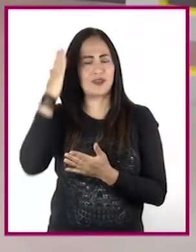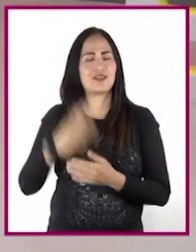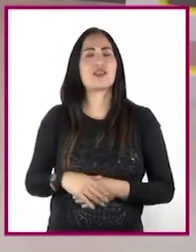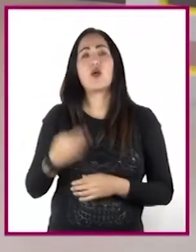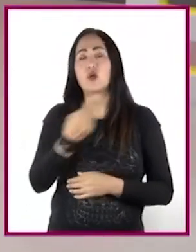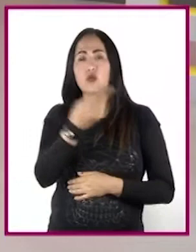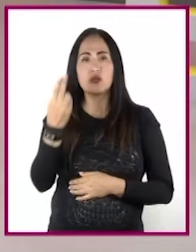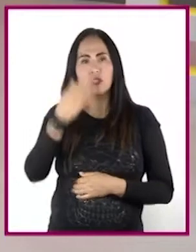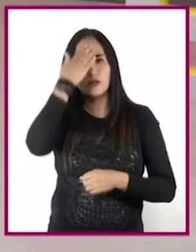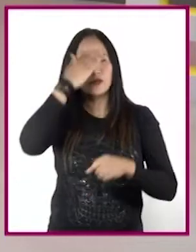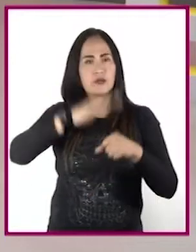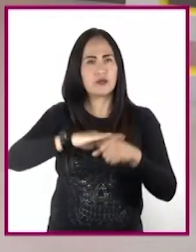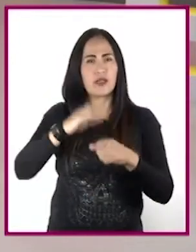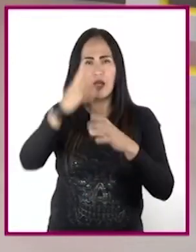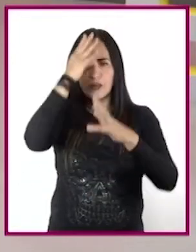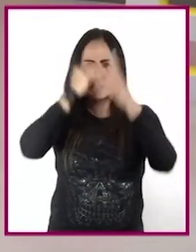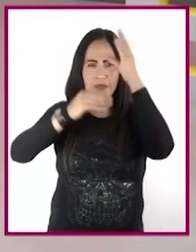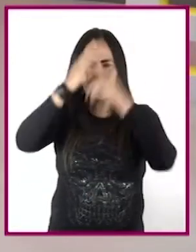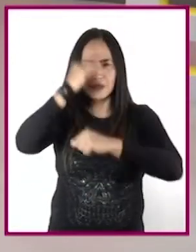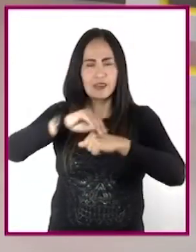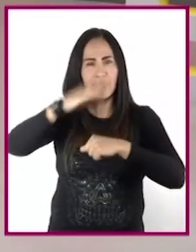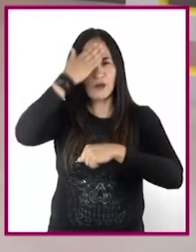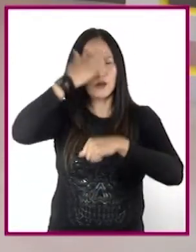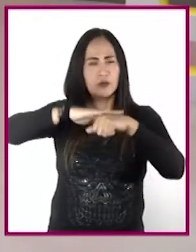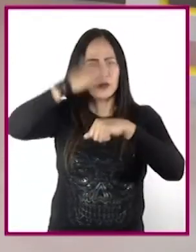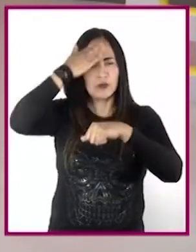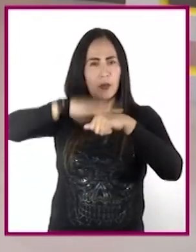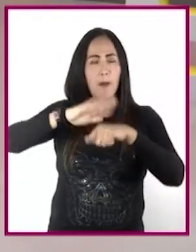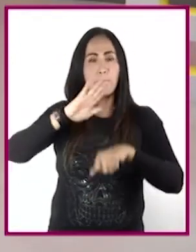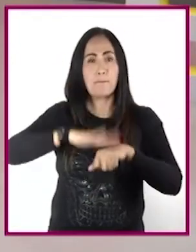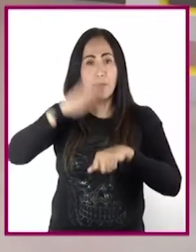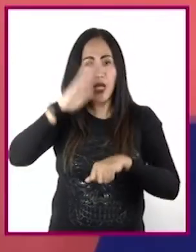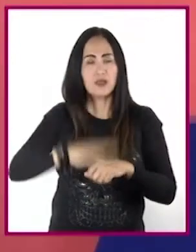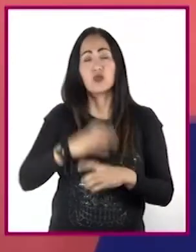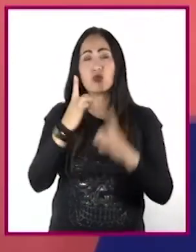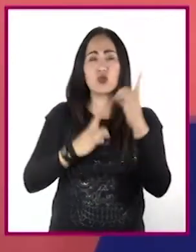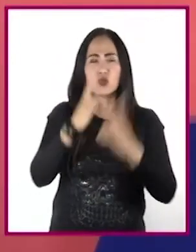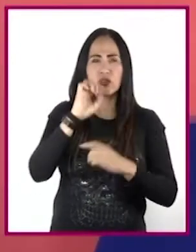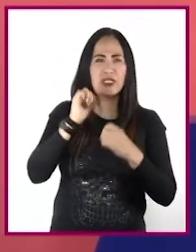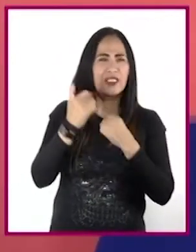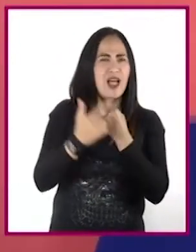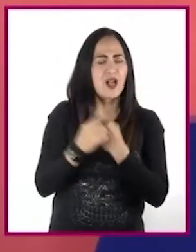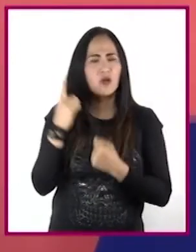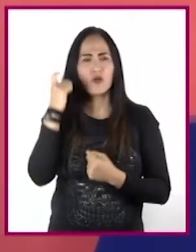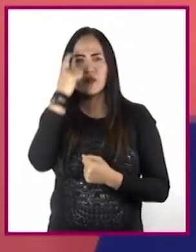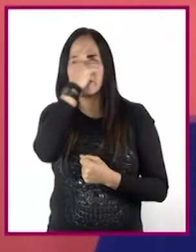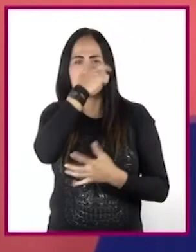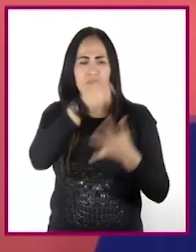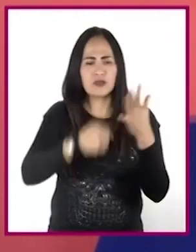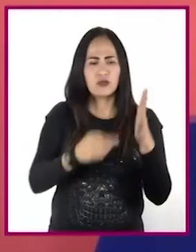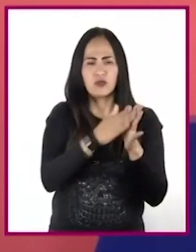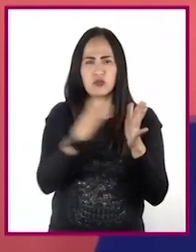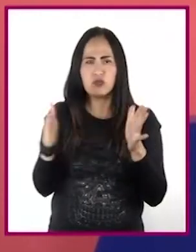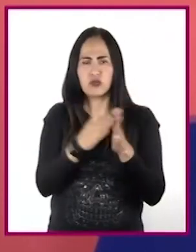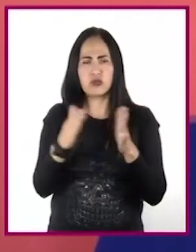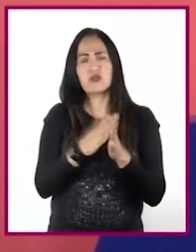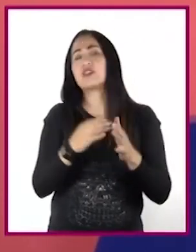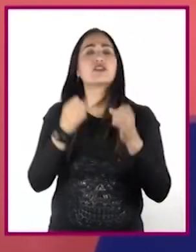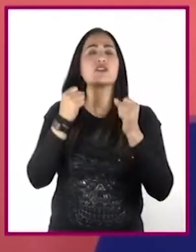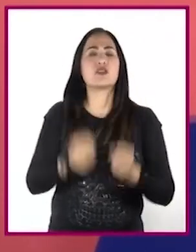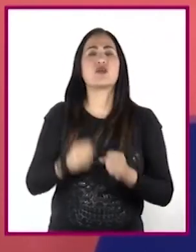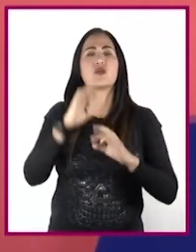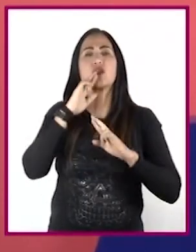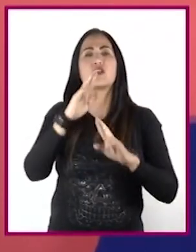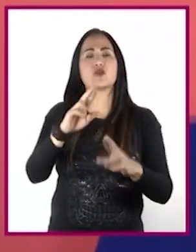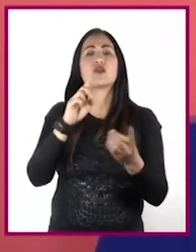lo que vean es para reforzar su conocimiento, así que las dudas, inquietudes o dificultades que surjan seguramente